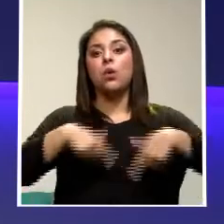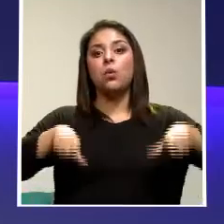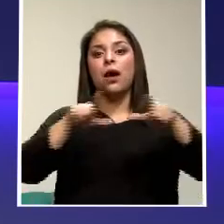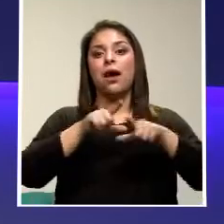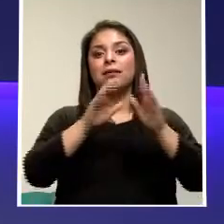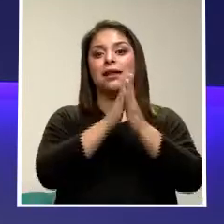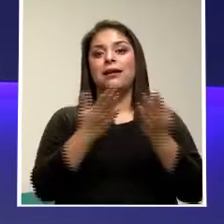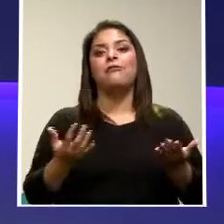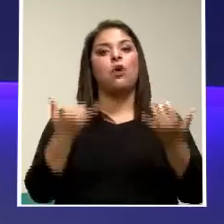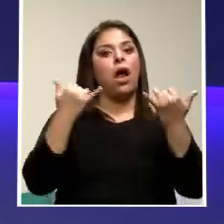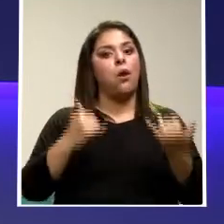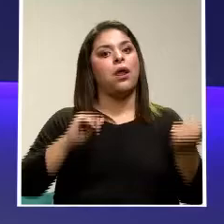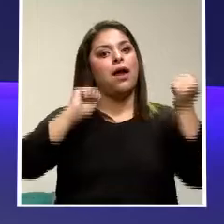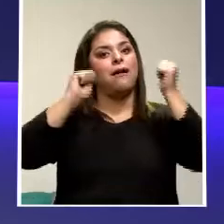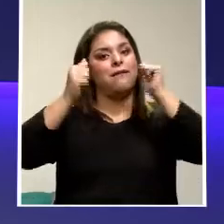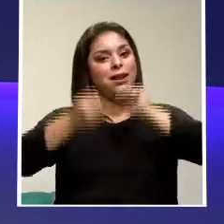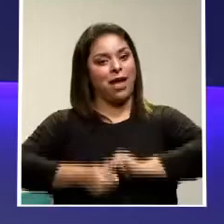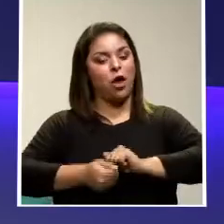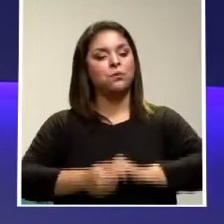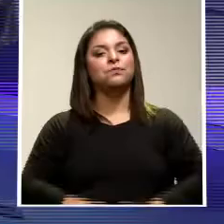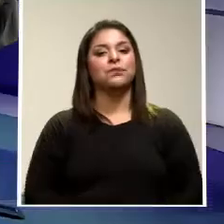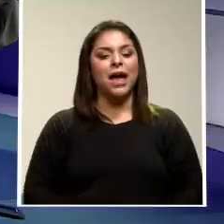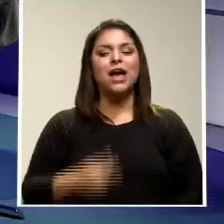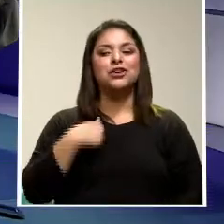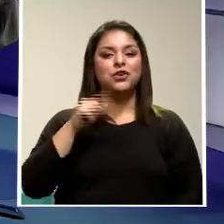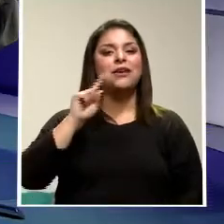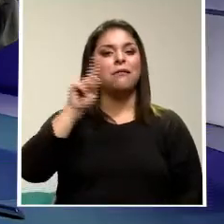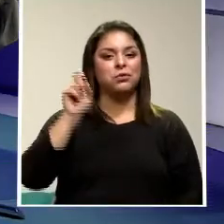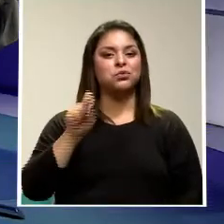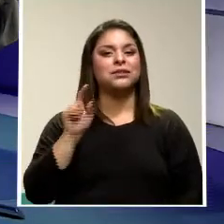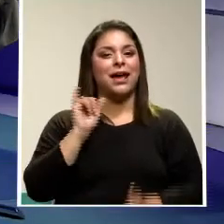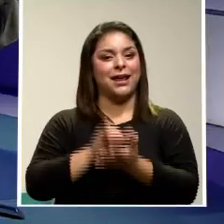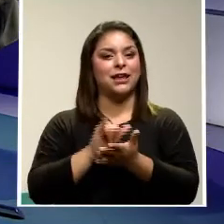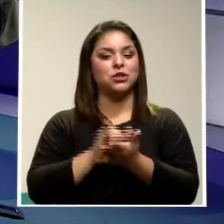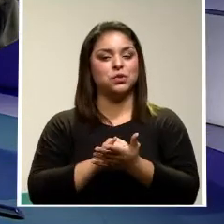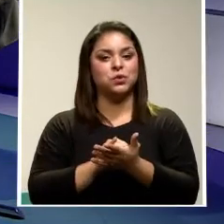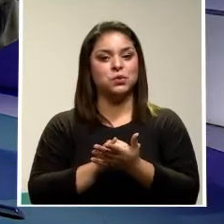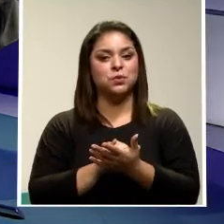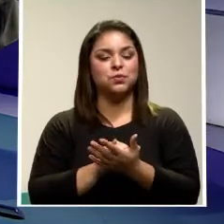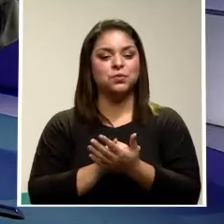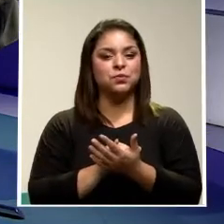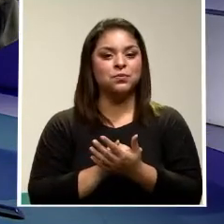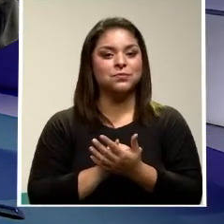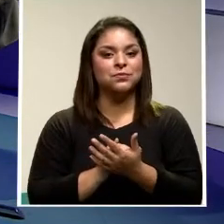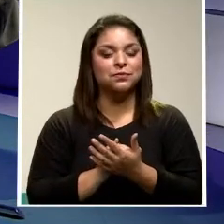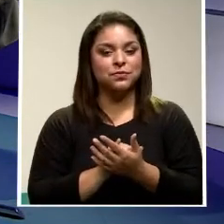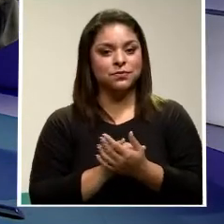sociedad. Ahora te iba a preguntar algo de eso. En